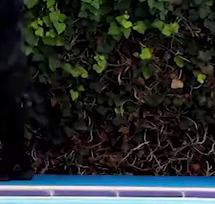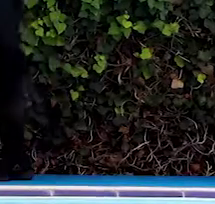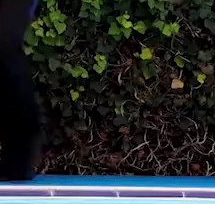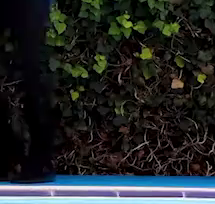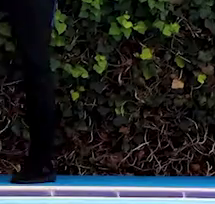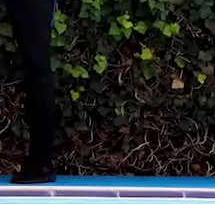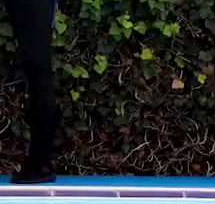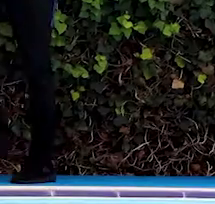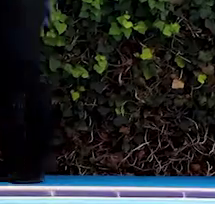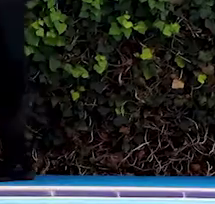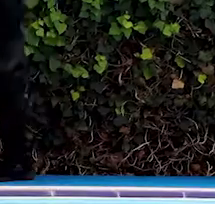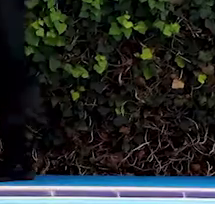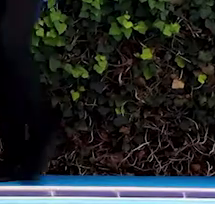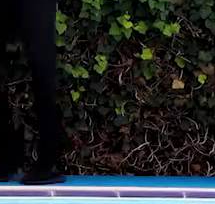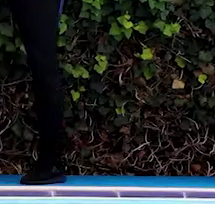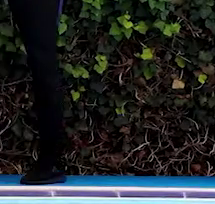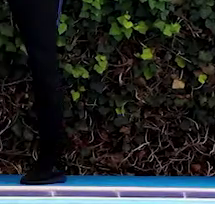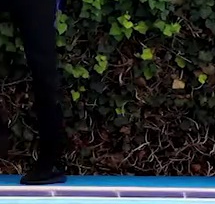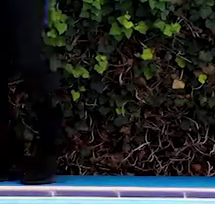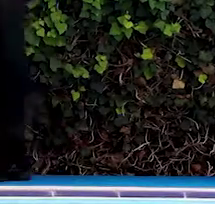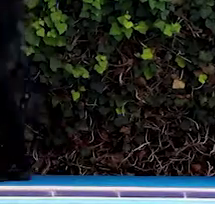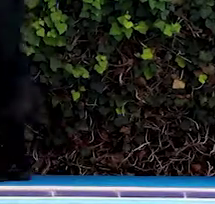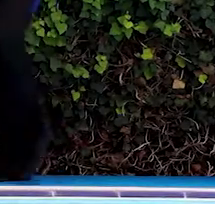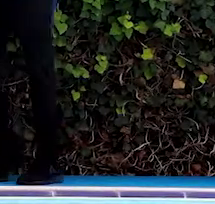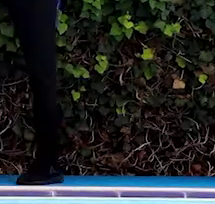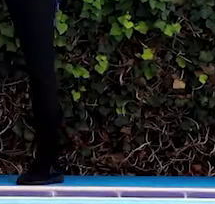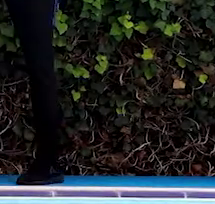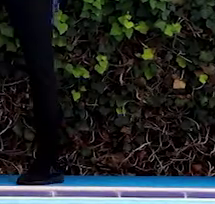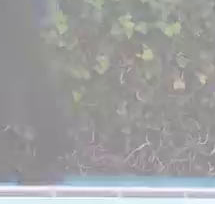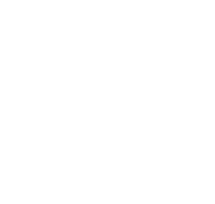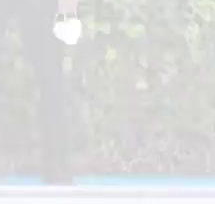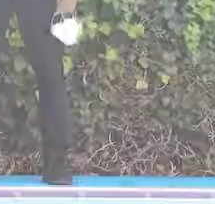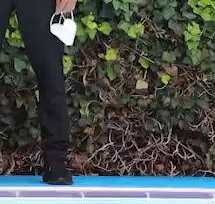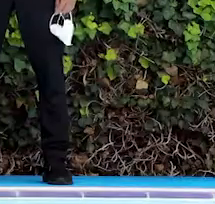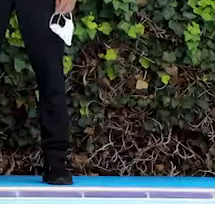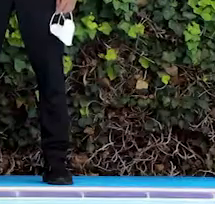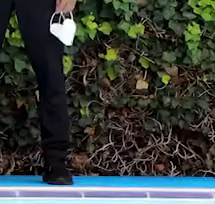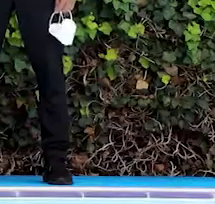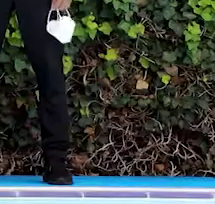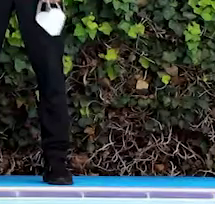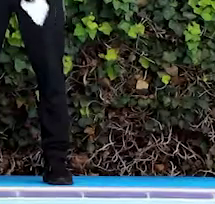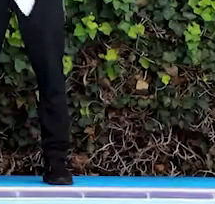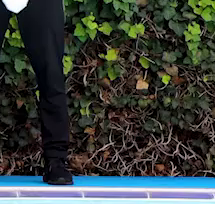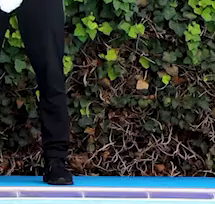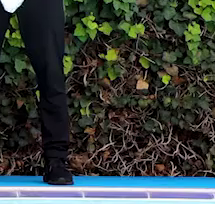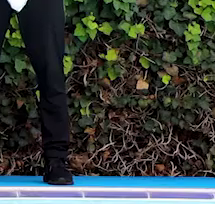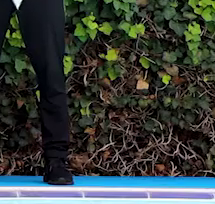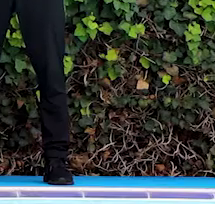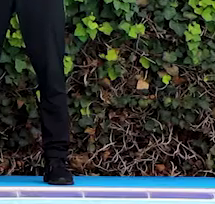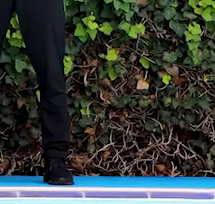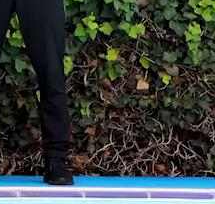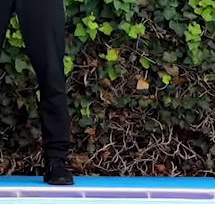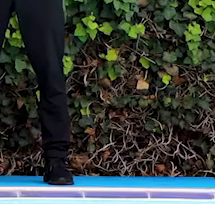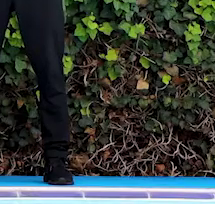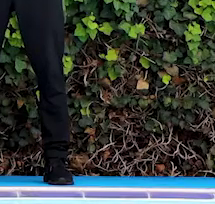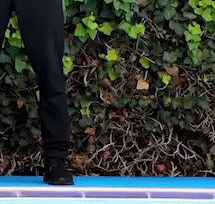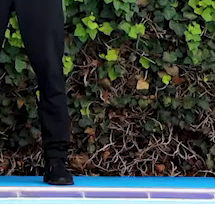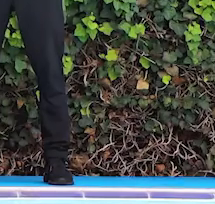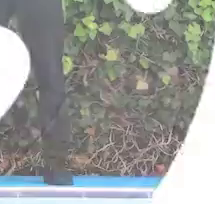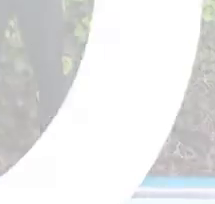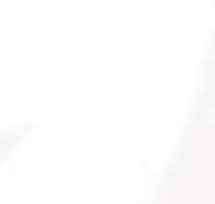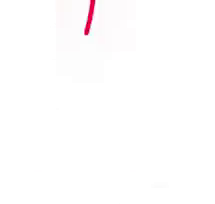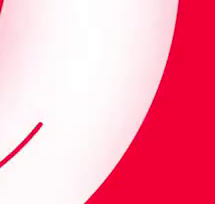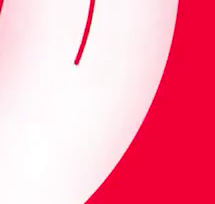bien, un poquito más la marcha, que se vea. Recuerda, al terminar la activación, no olvides